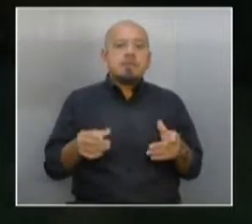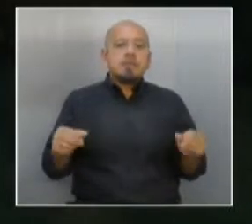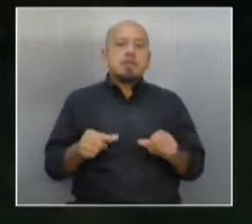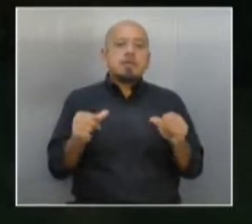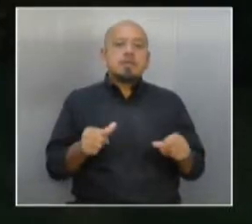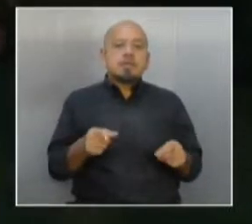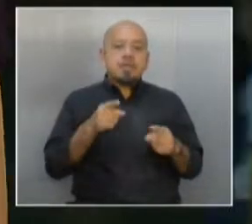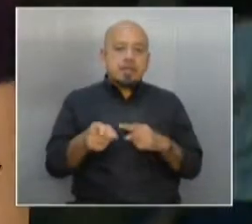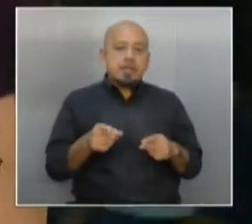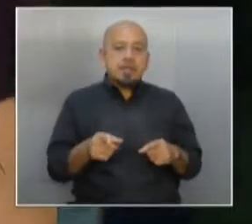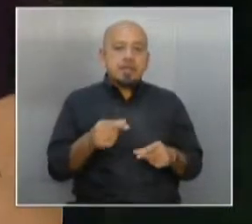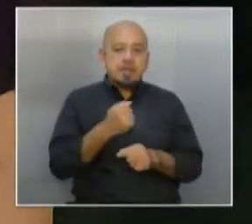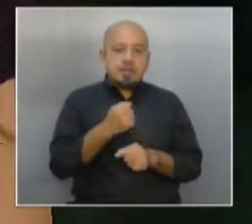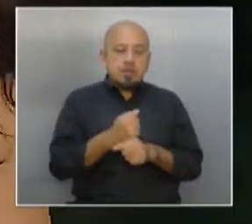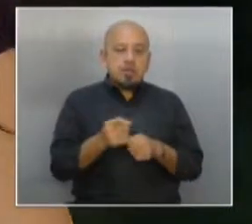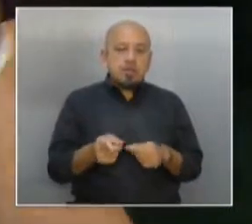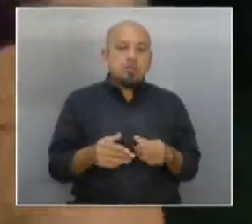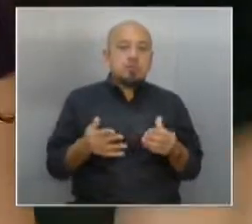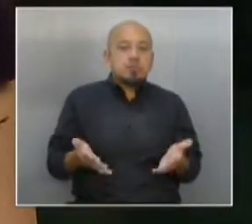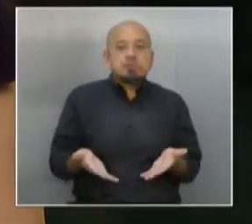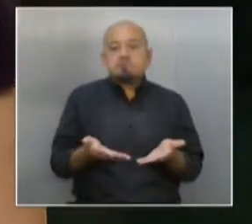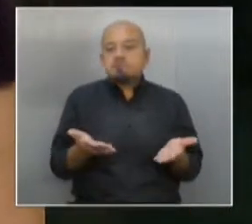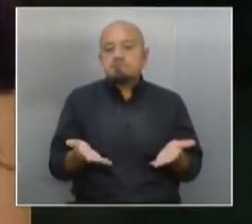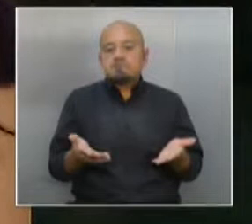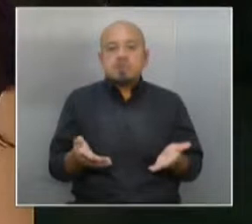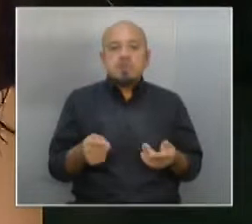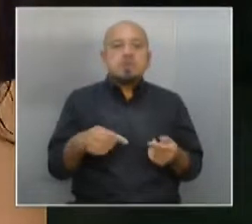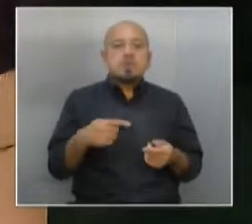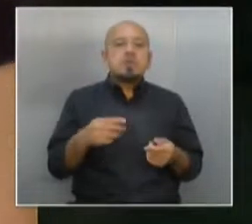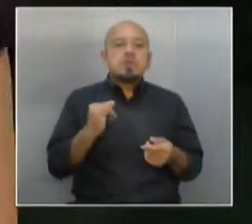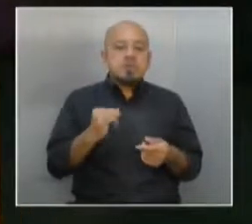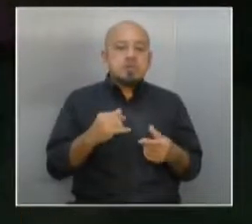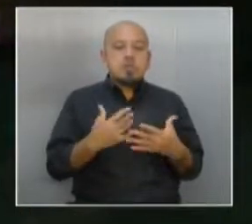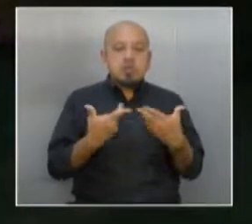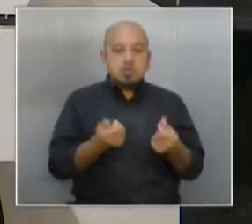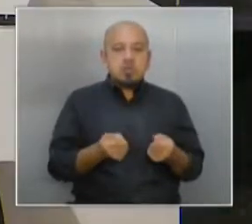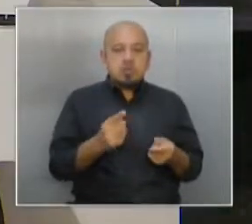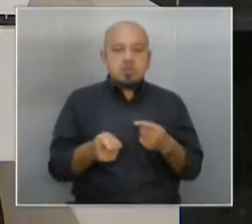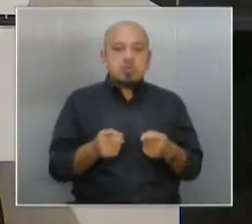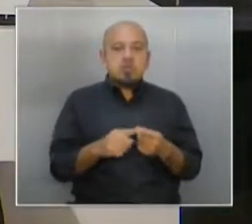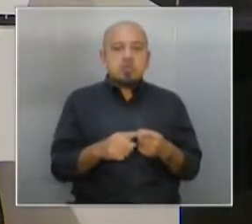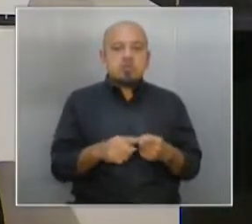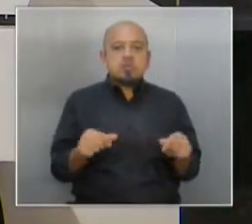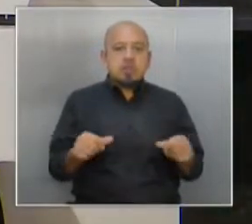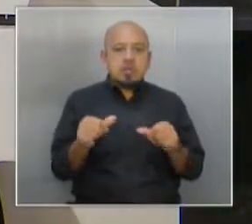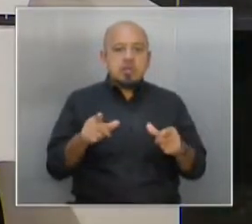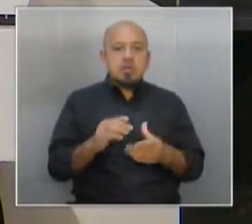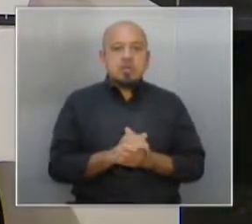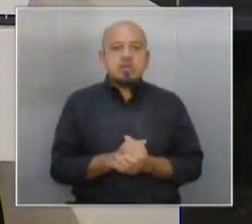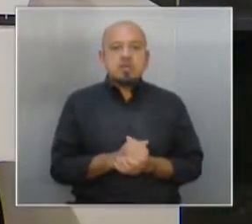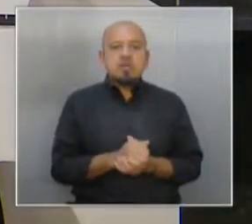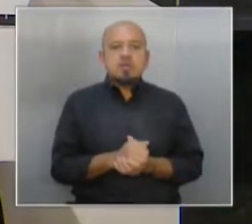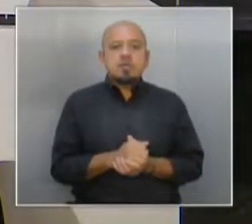esta tarea. Hago esta tarea, no me puedo dispersar como en otras, pero la estoy apoyando en la acción, realizándola. Buenísimo.